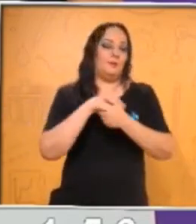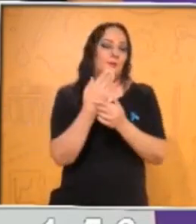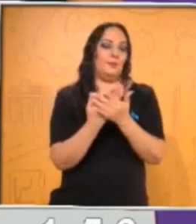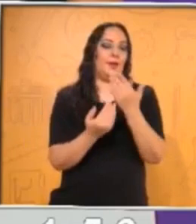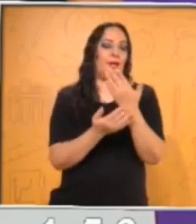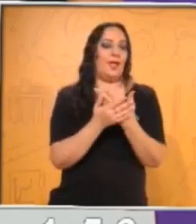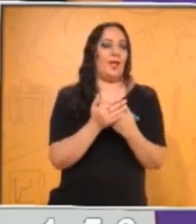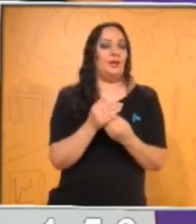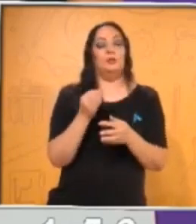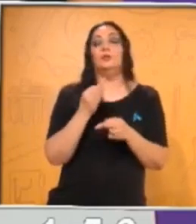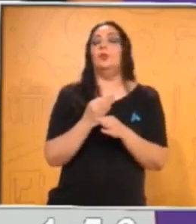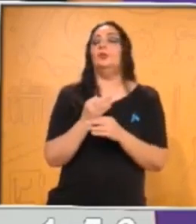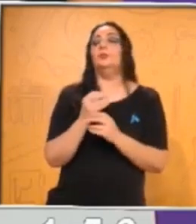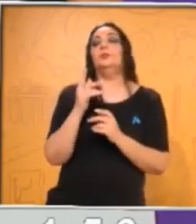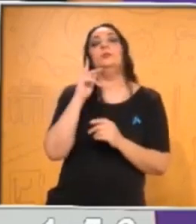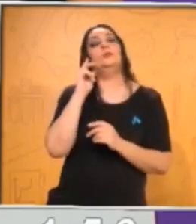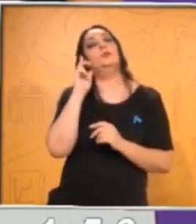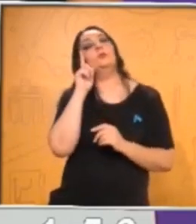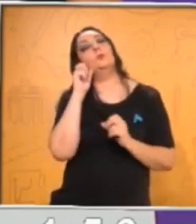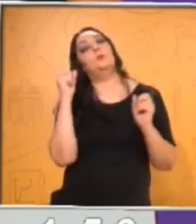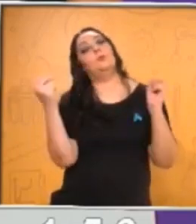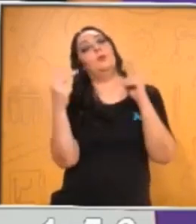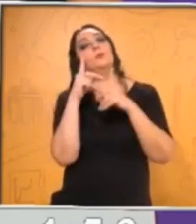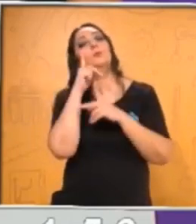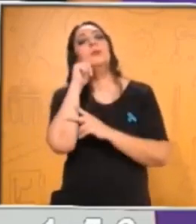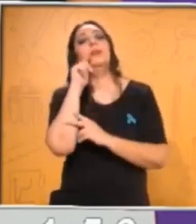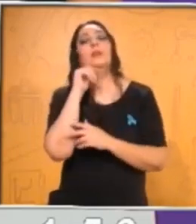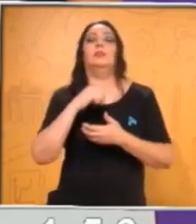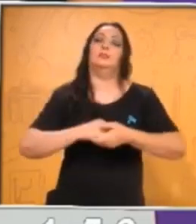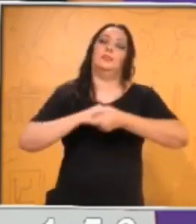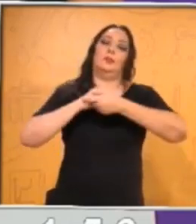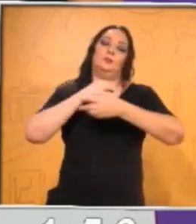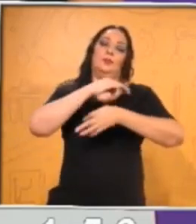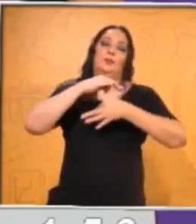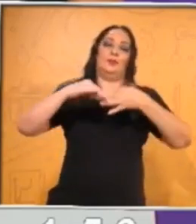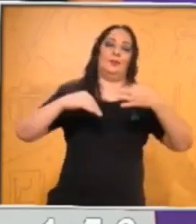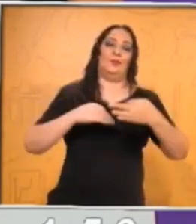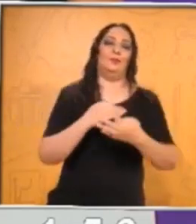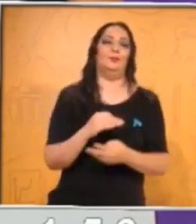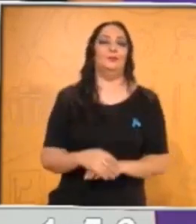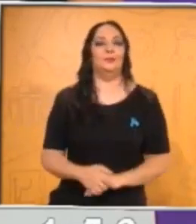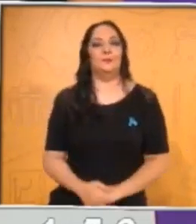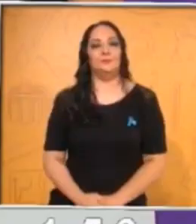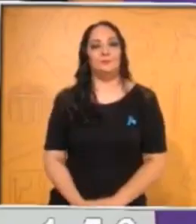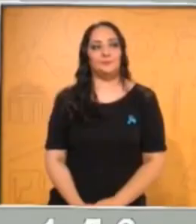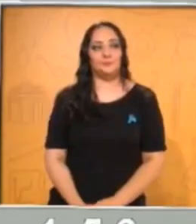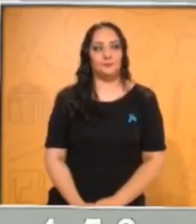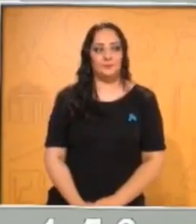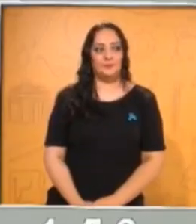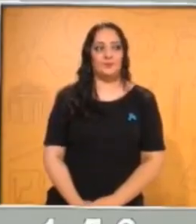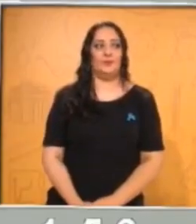nos estaremos viendo el día de mañana. Gracias. Un saludo para todos. Hasta luego, niños.